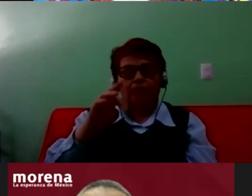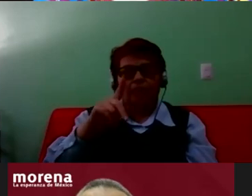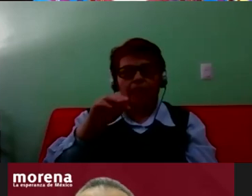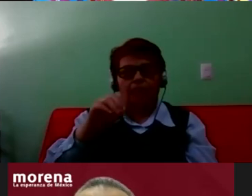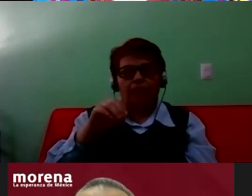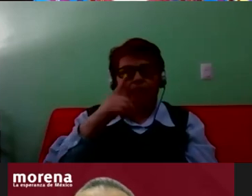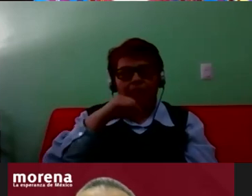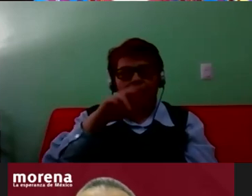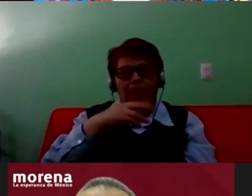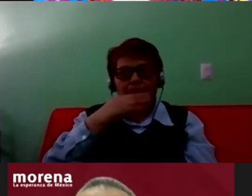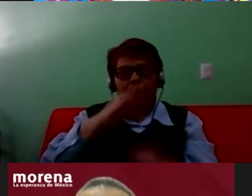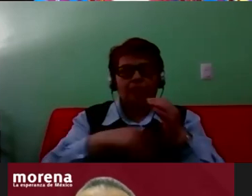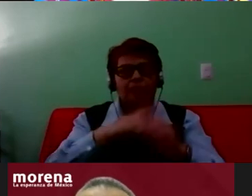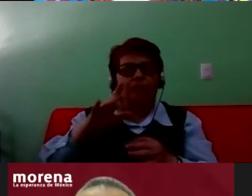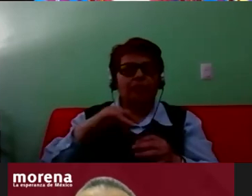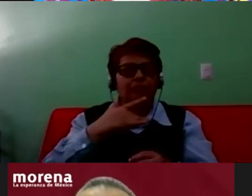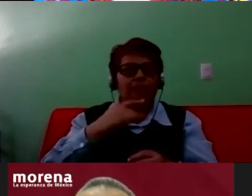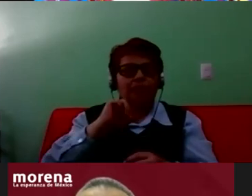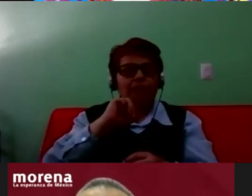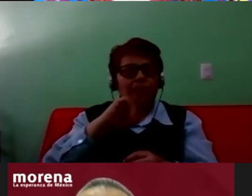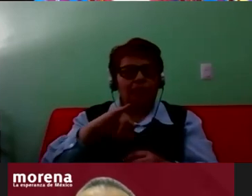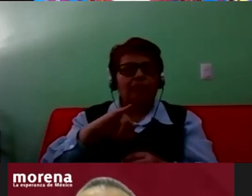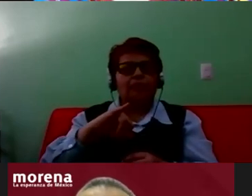Sí, para manifestar el sentido de mi voto, que es a favor del dictamen.